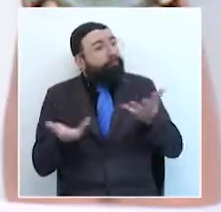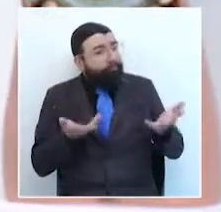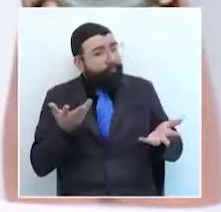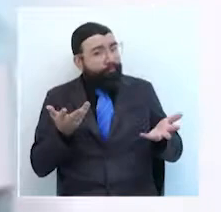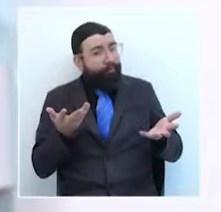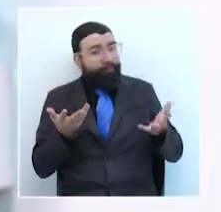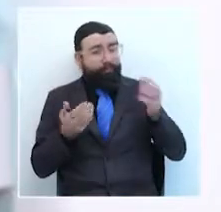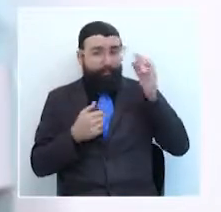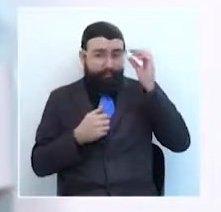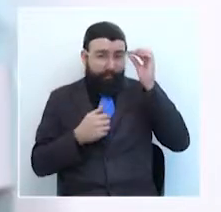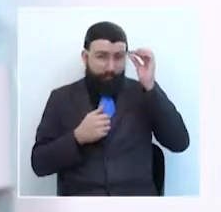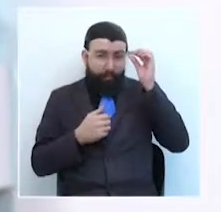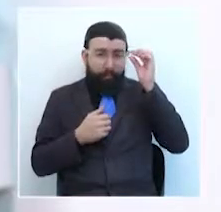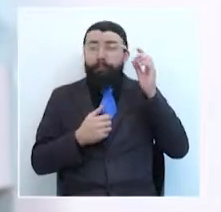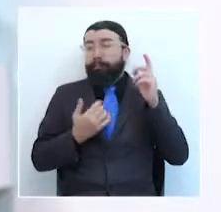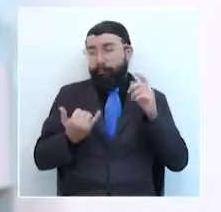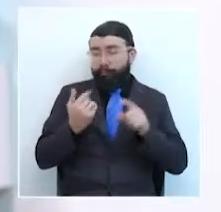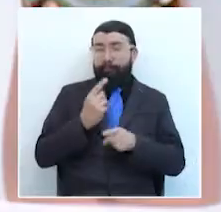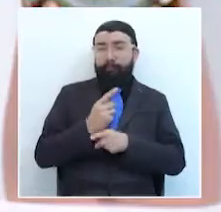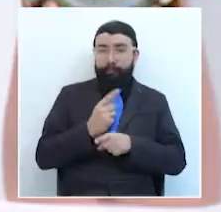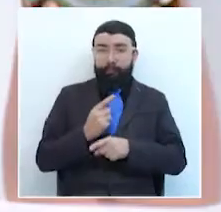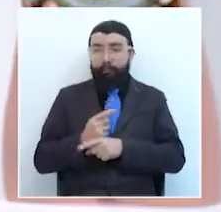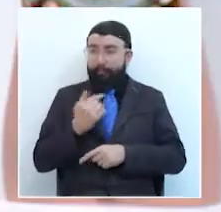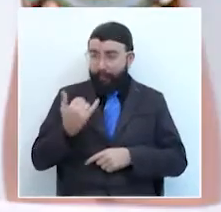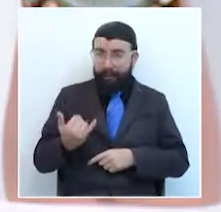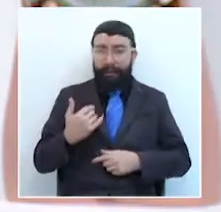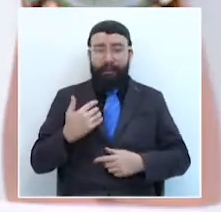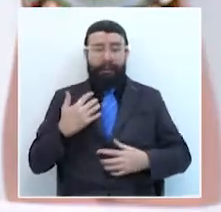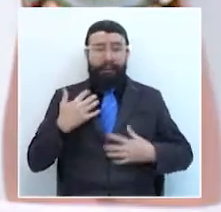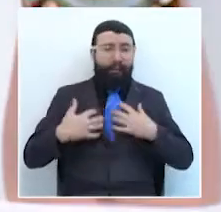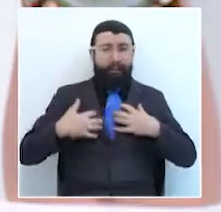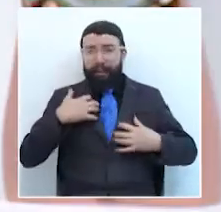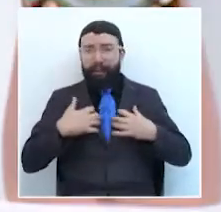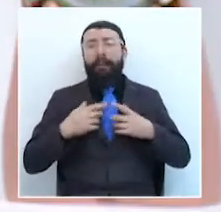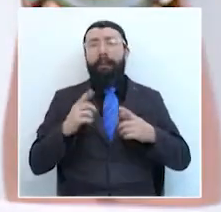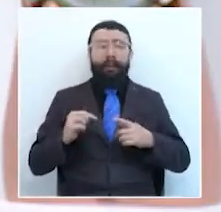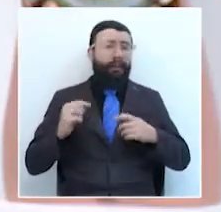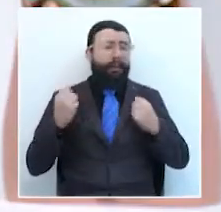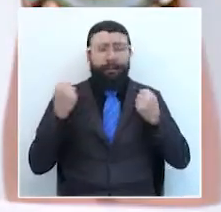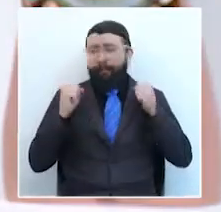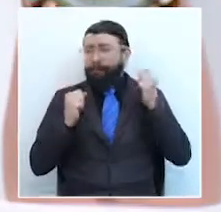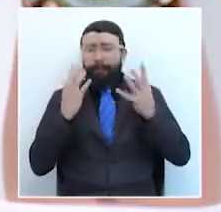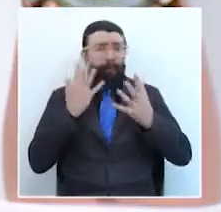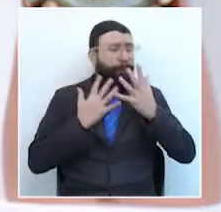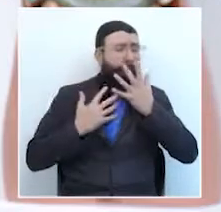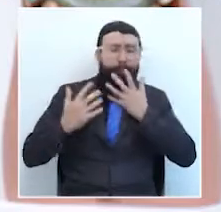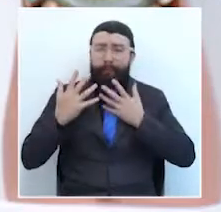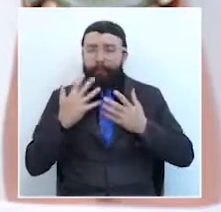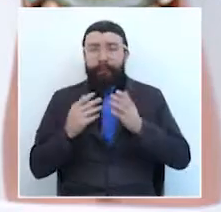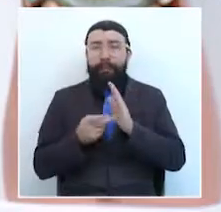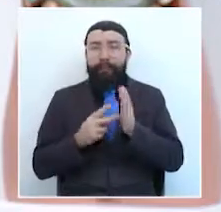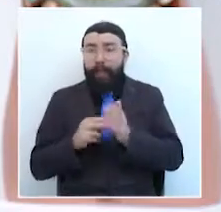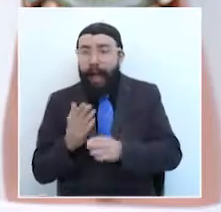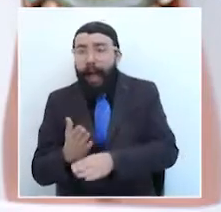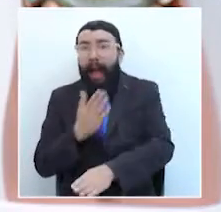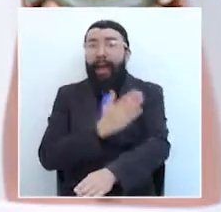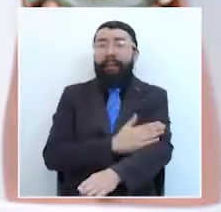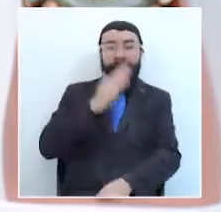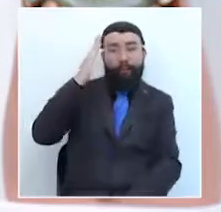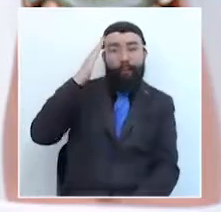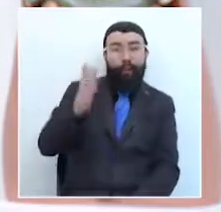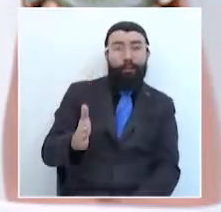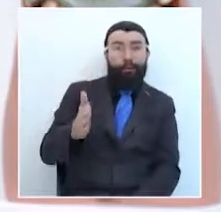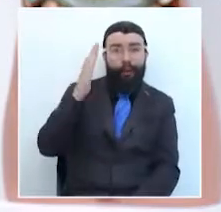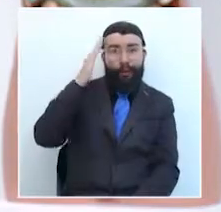las fobias a shawn holley hacen partes del tema de los trastornos también de ansiedad porque nos estamos anticipando al futuro no